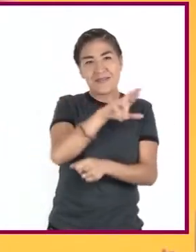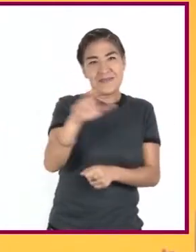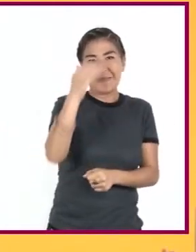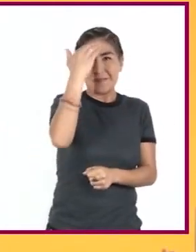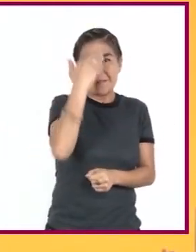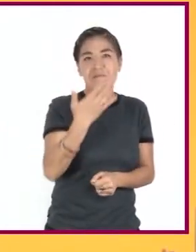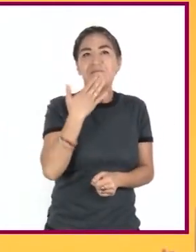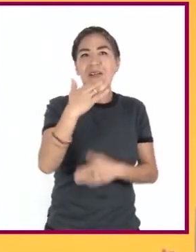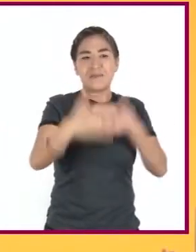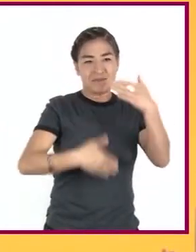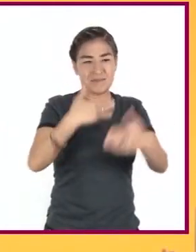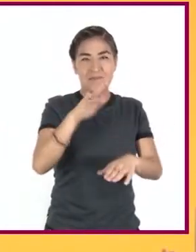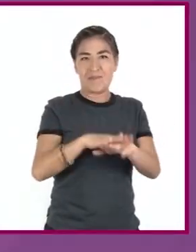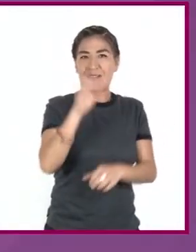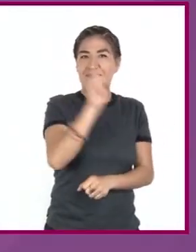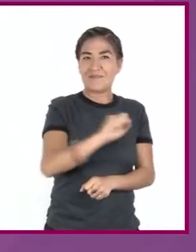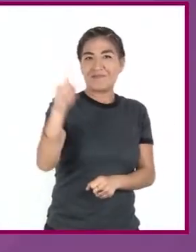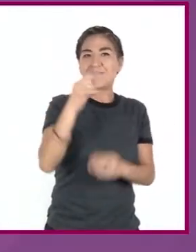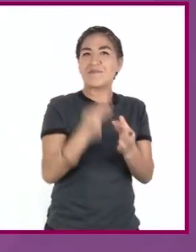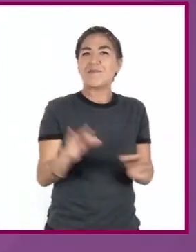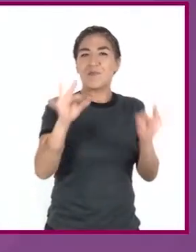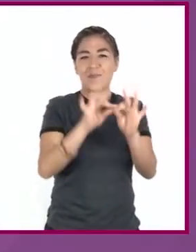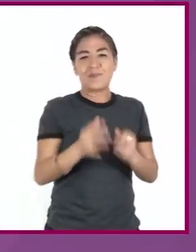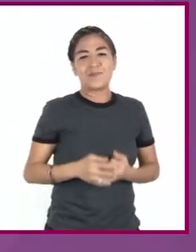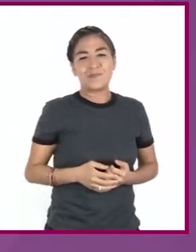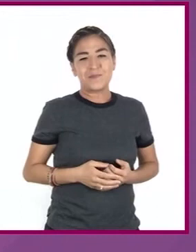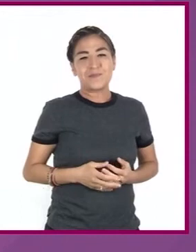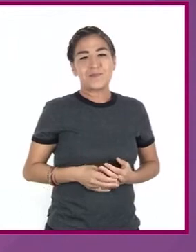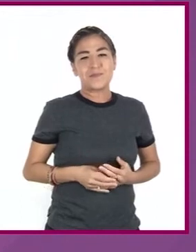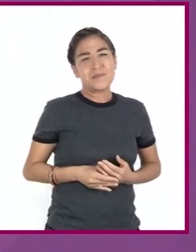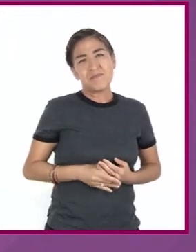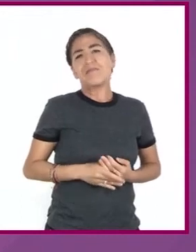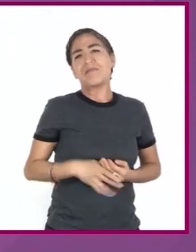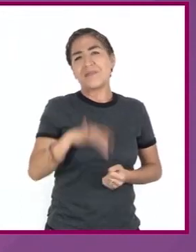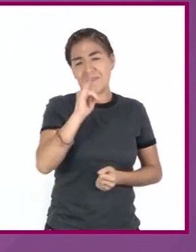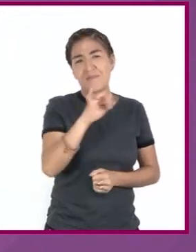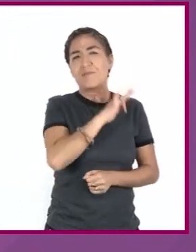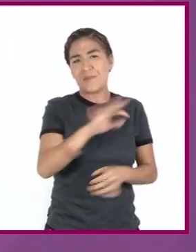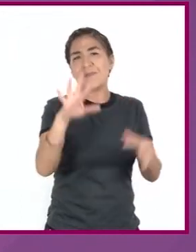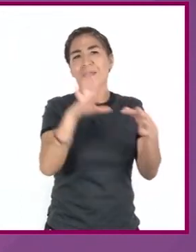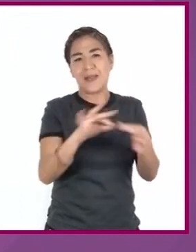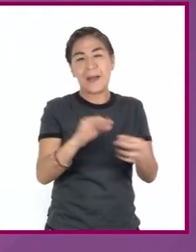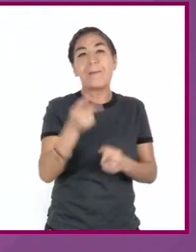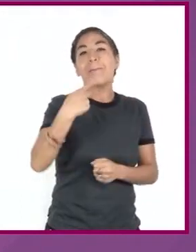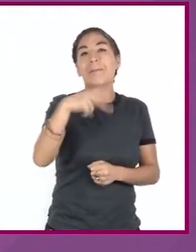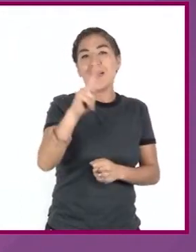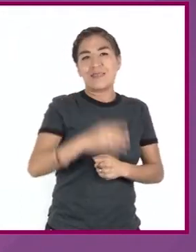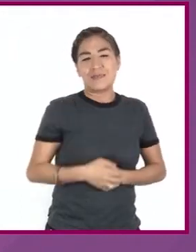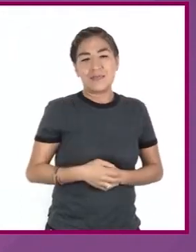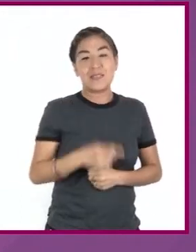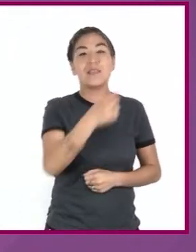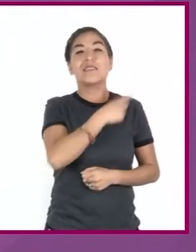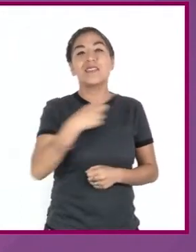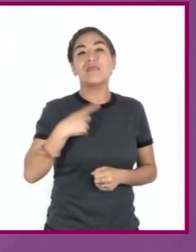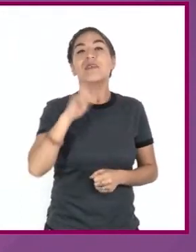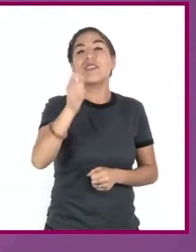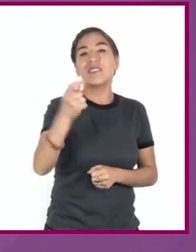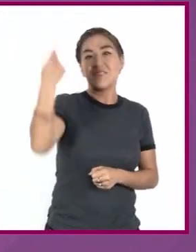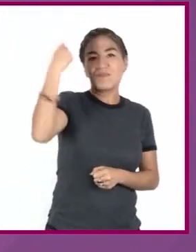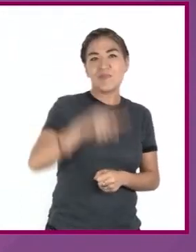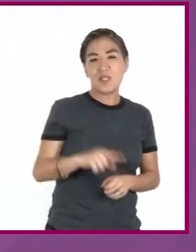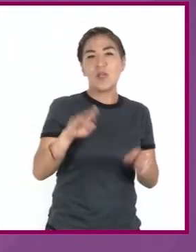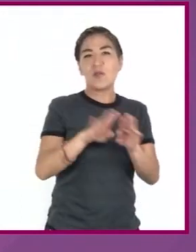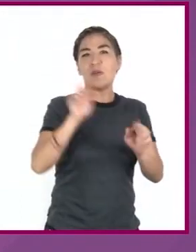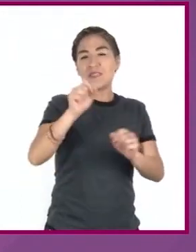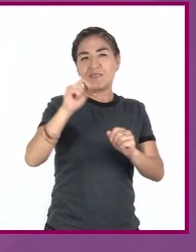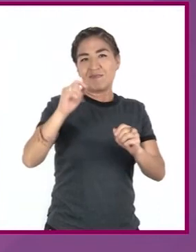de más importancia. Bueno, se podría decir eso, pero tenía que estar bajo la supervisión del